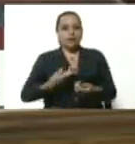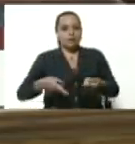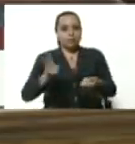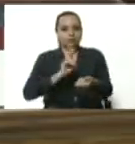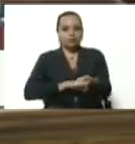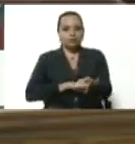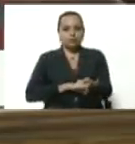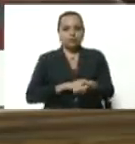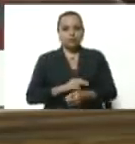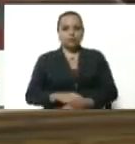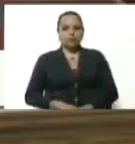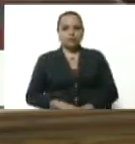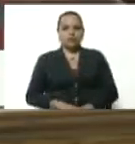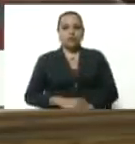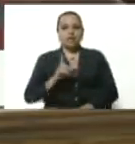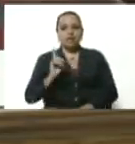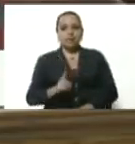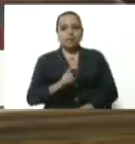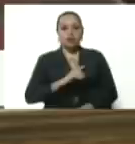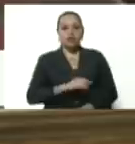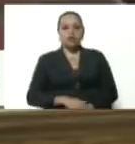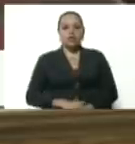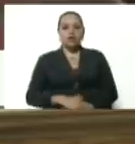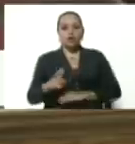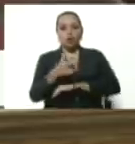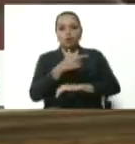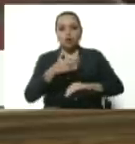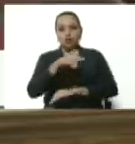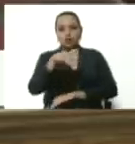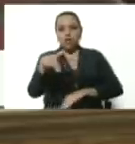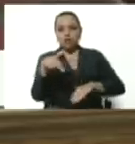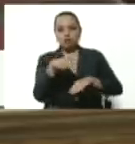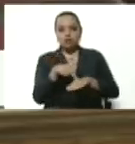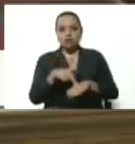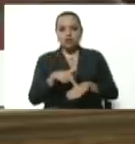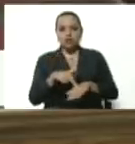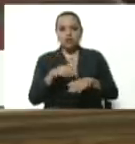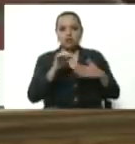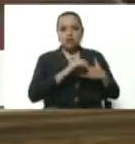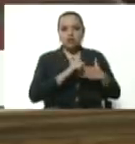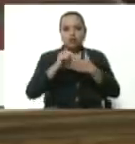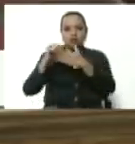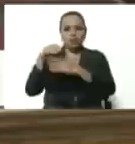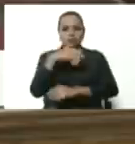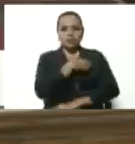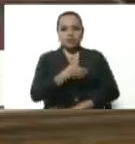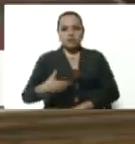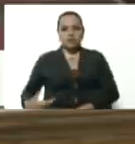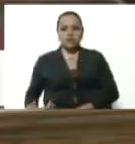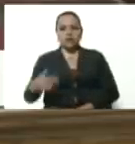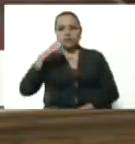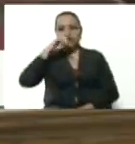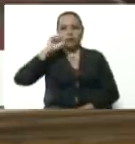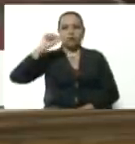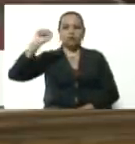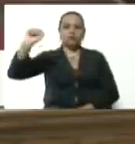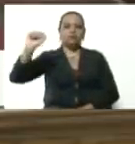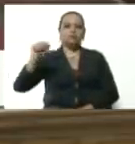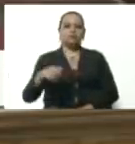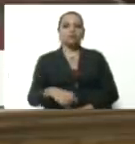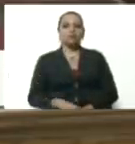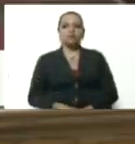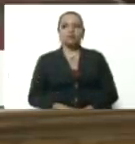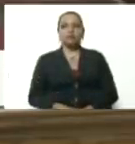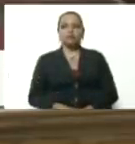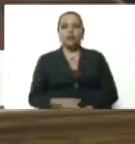Nacional, encabezado por el Presidente Constitucional de la República, Nicolás Maduro Moros,